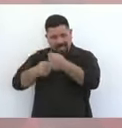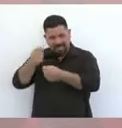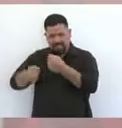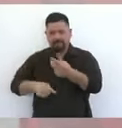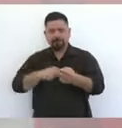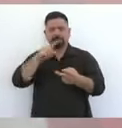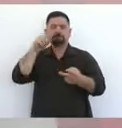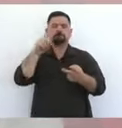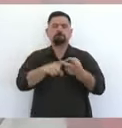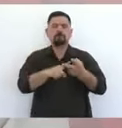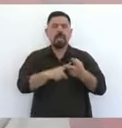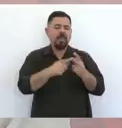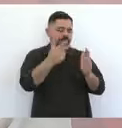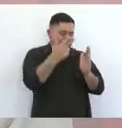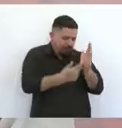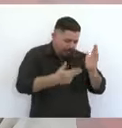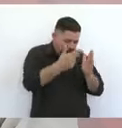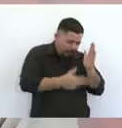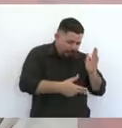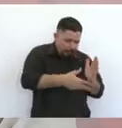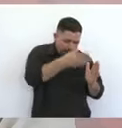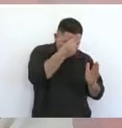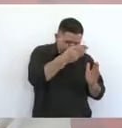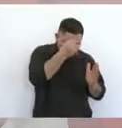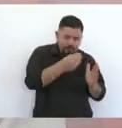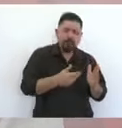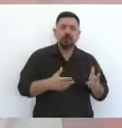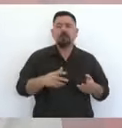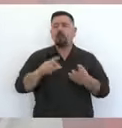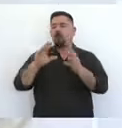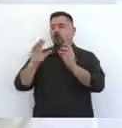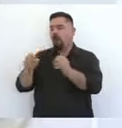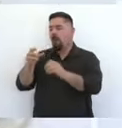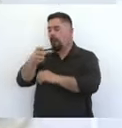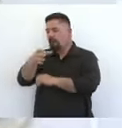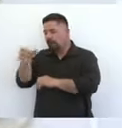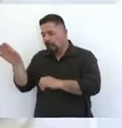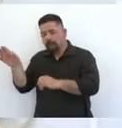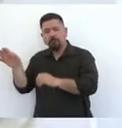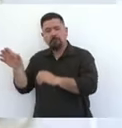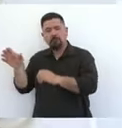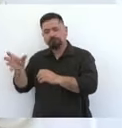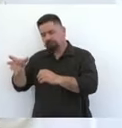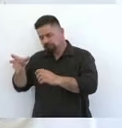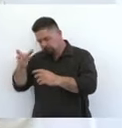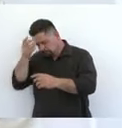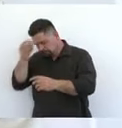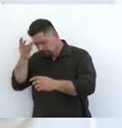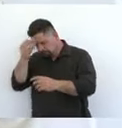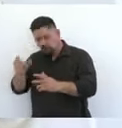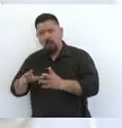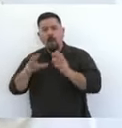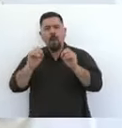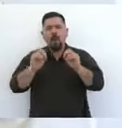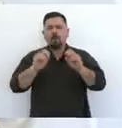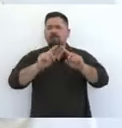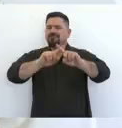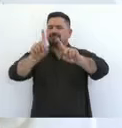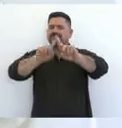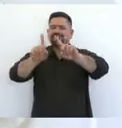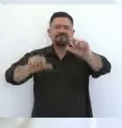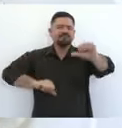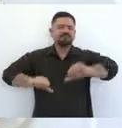sea en un taller, ya sea en el campo, en una actividad